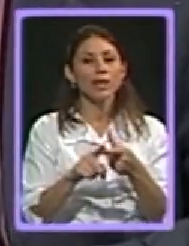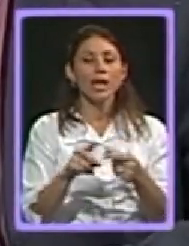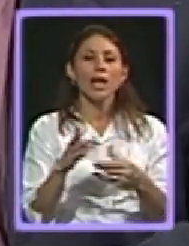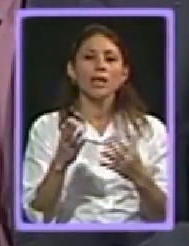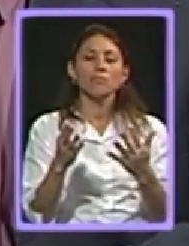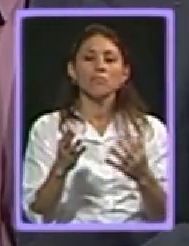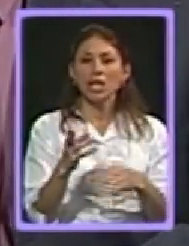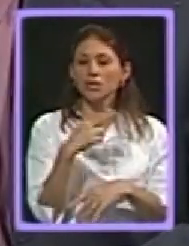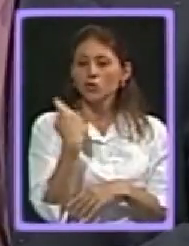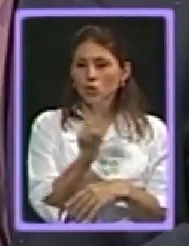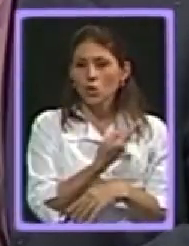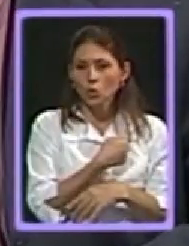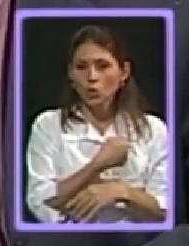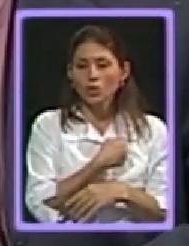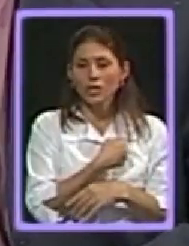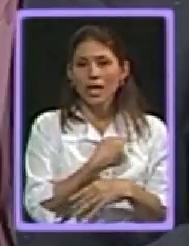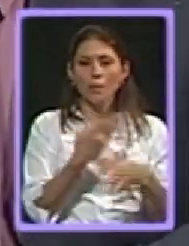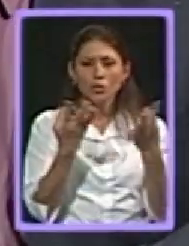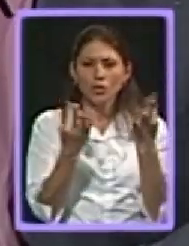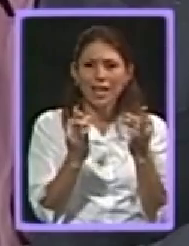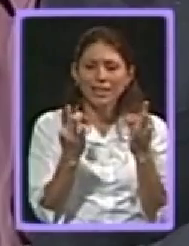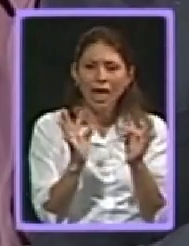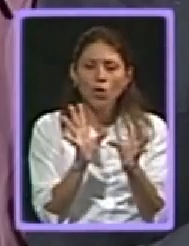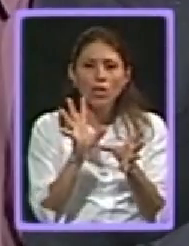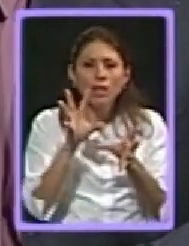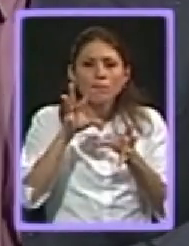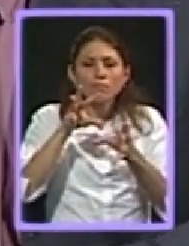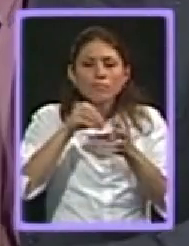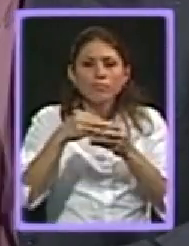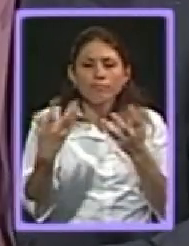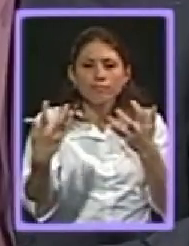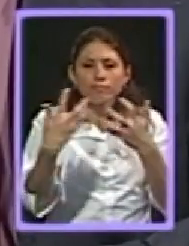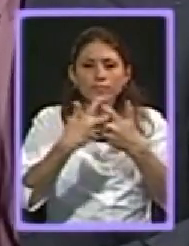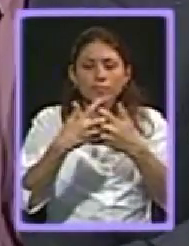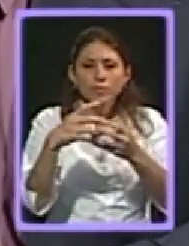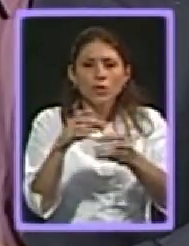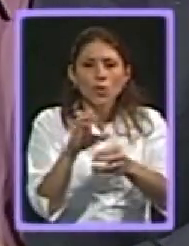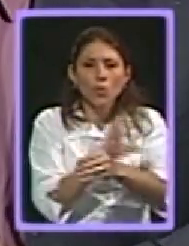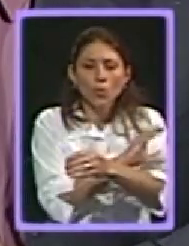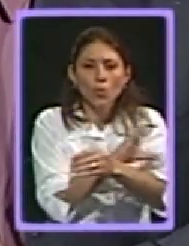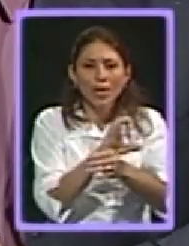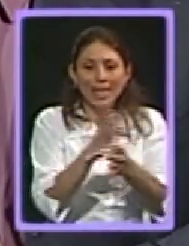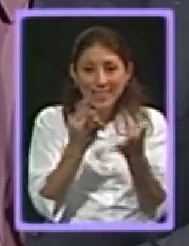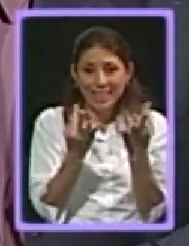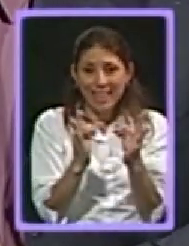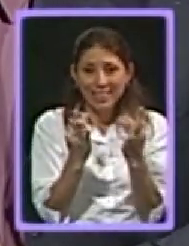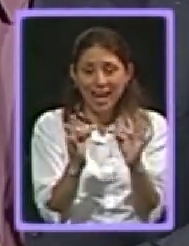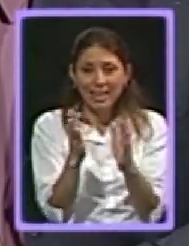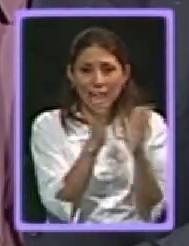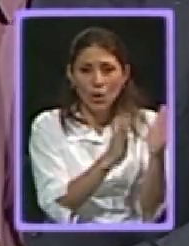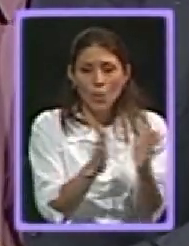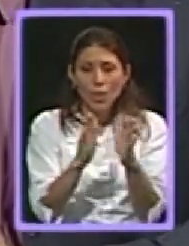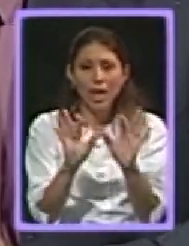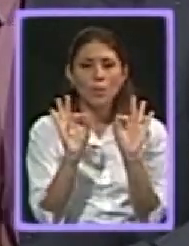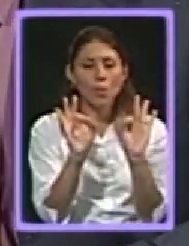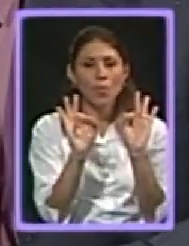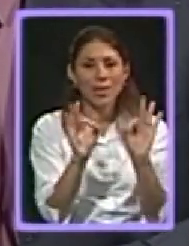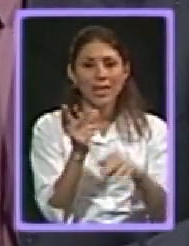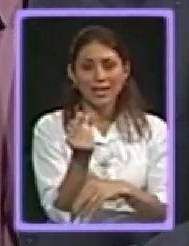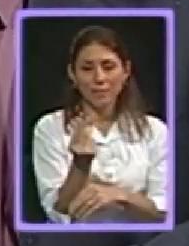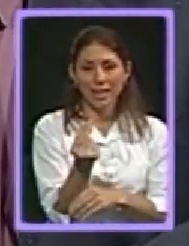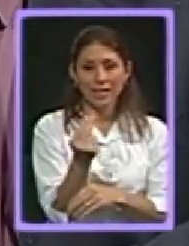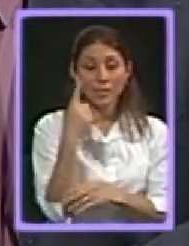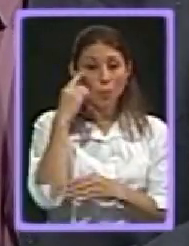hemos tratado de informatizar, tratar de acomodar muy bien esas platitas, porque la verdad es que, imagínense que en este